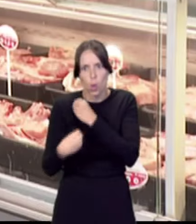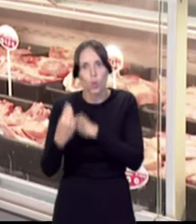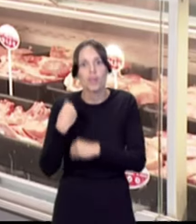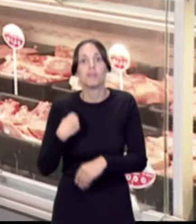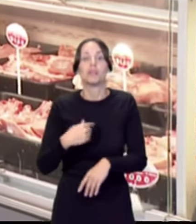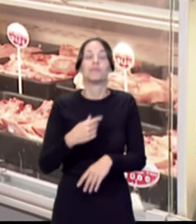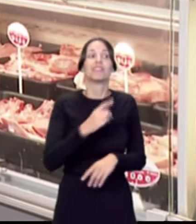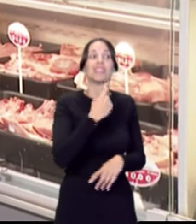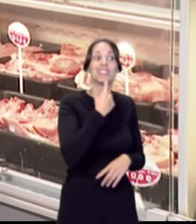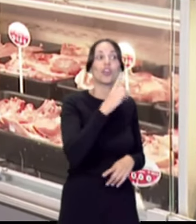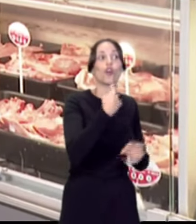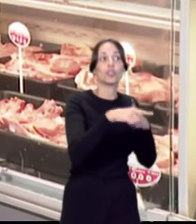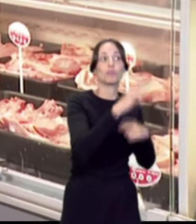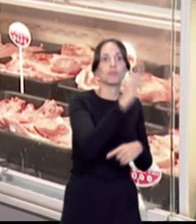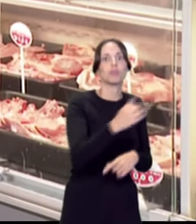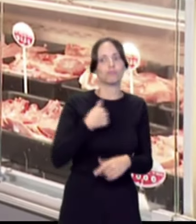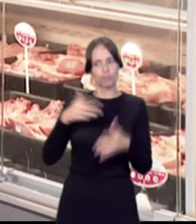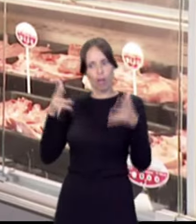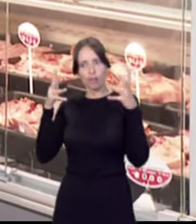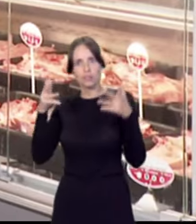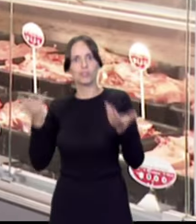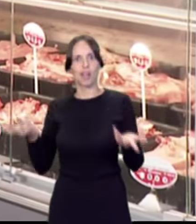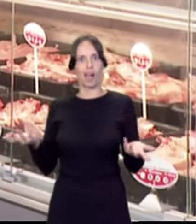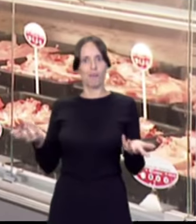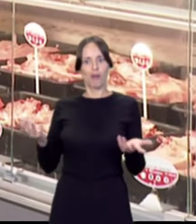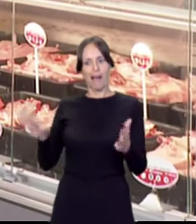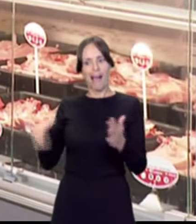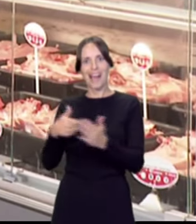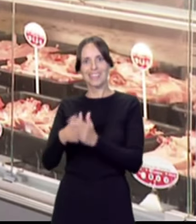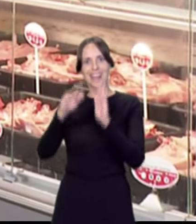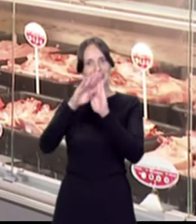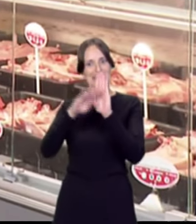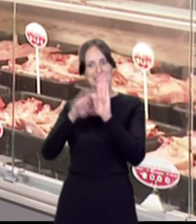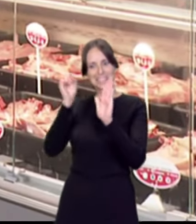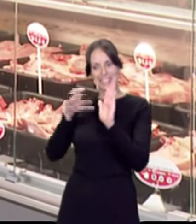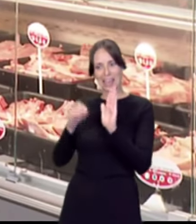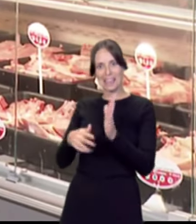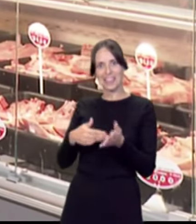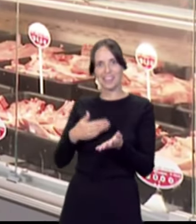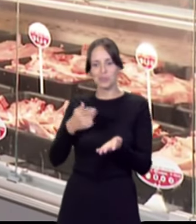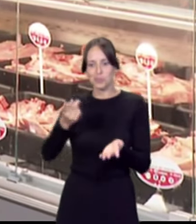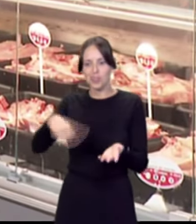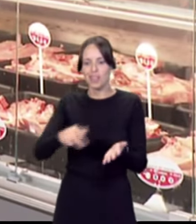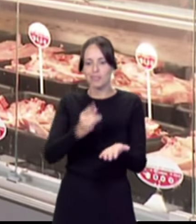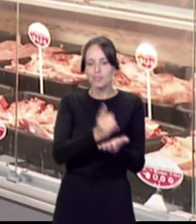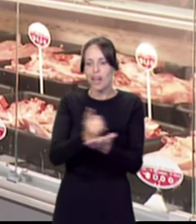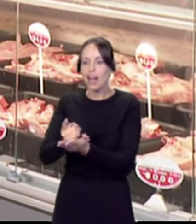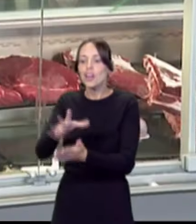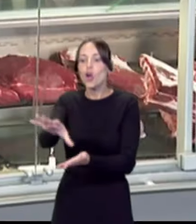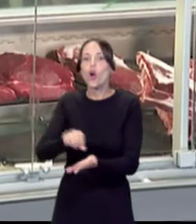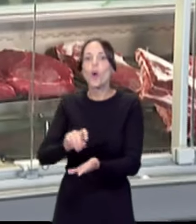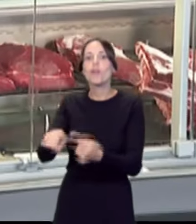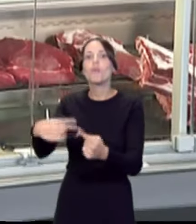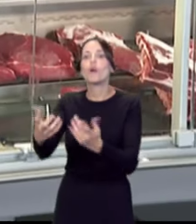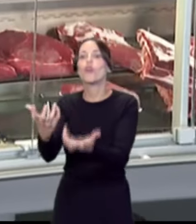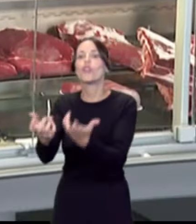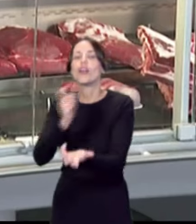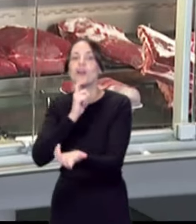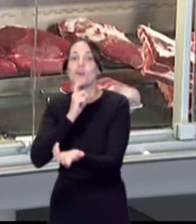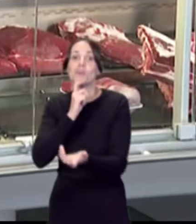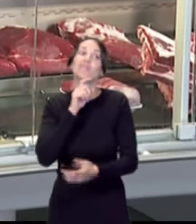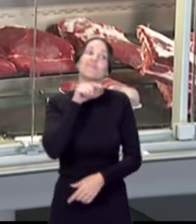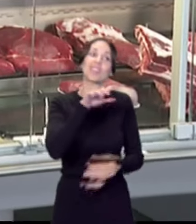Los asesoramos, recomendamos e incluso damos recetas de cómo pueden elaborar el producto que se quieren llevar. Del pequeño